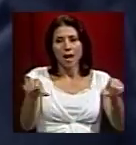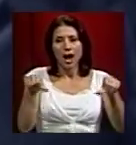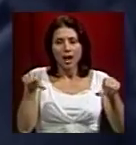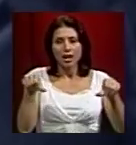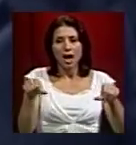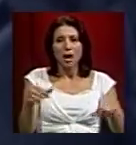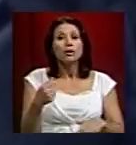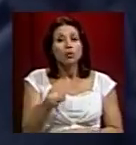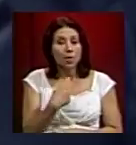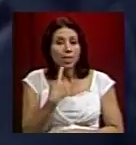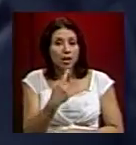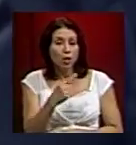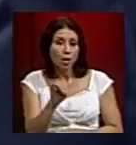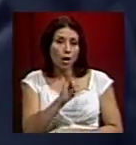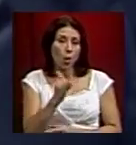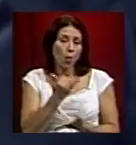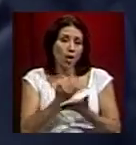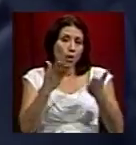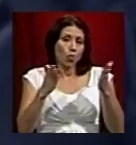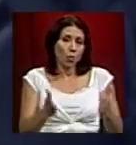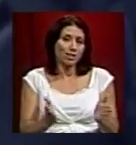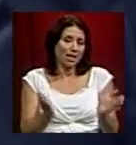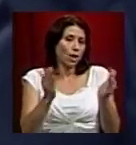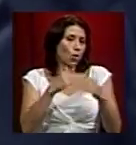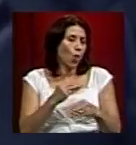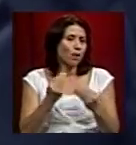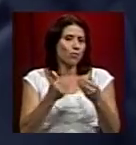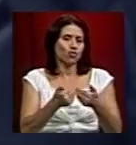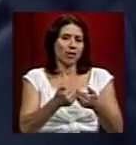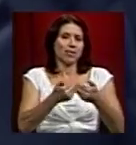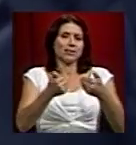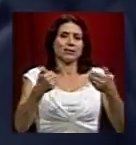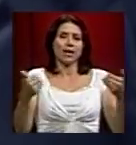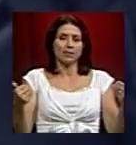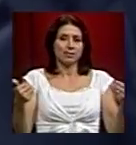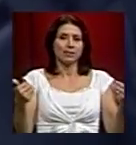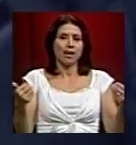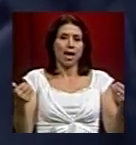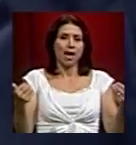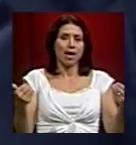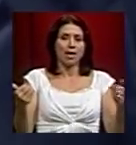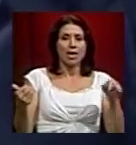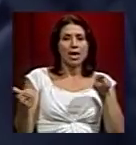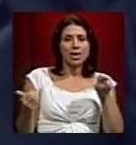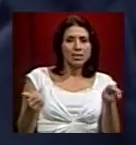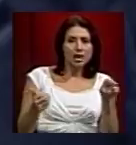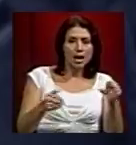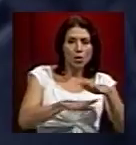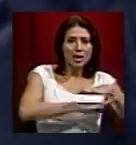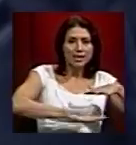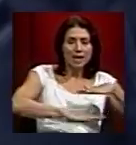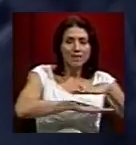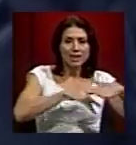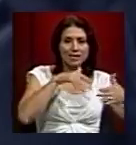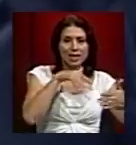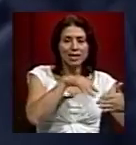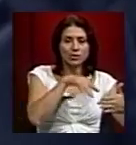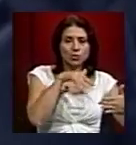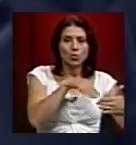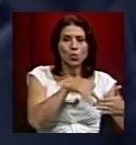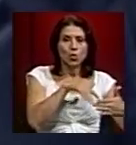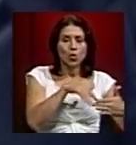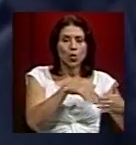Te digo que como economista no hay mucha distancia entre lo que es la base de estudio de